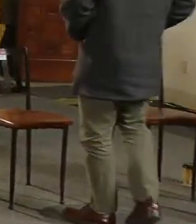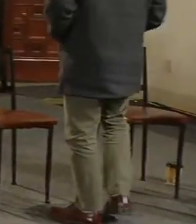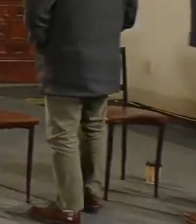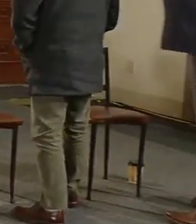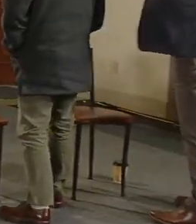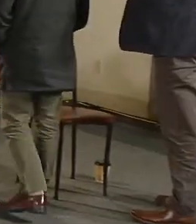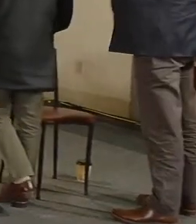mañana